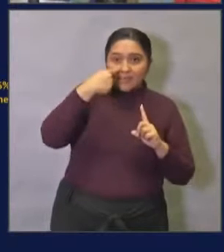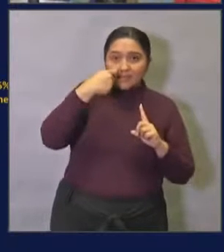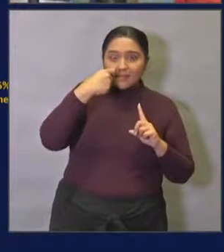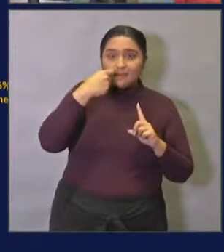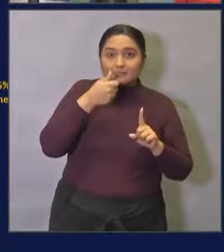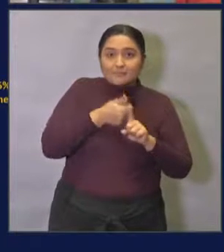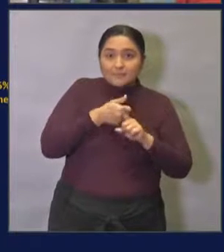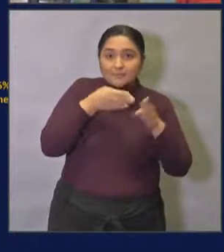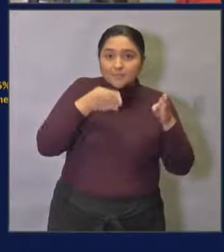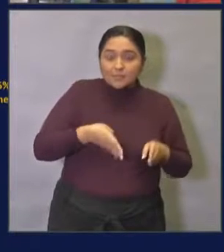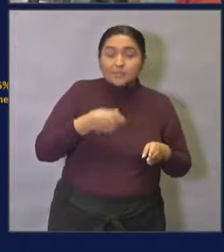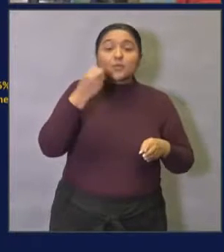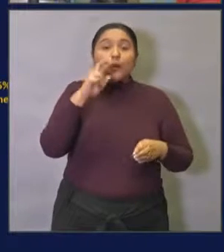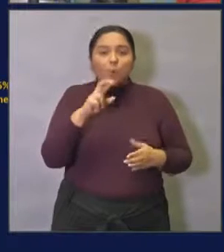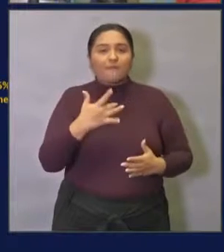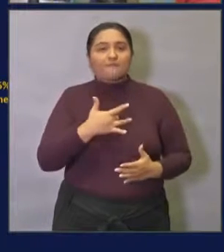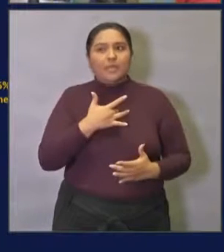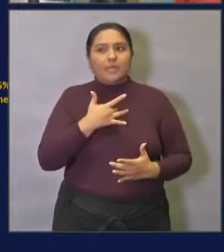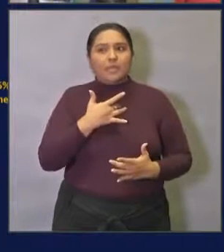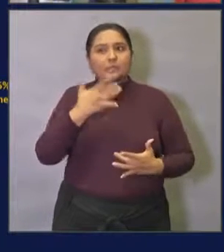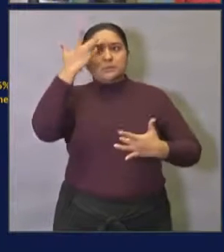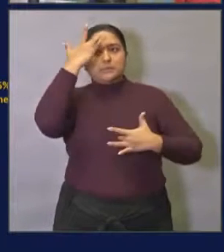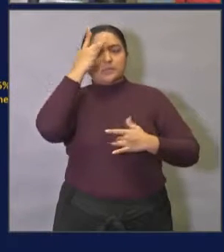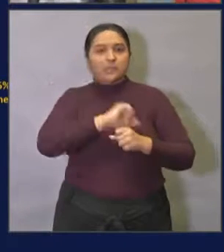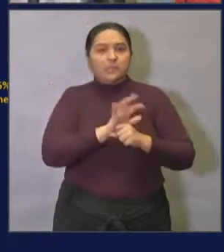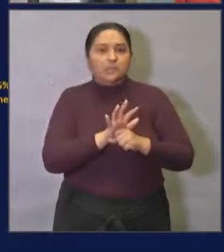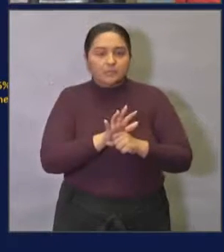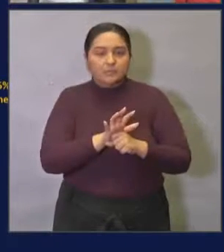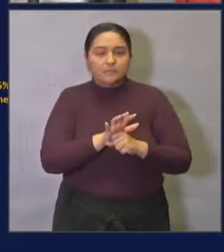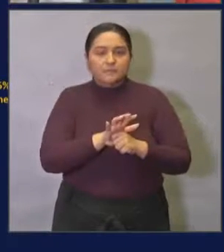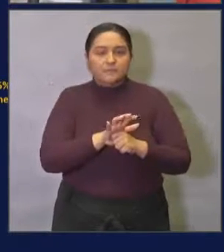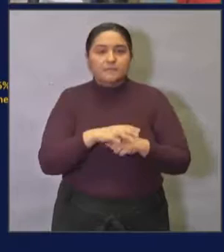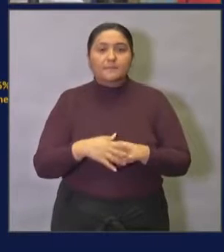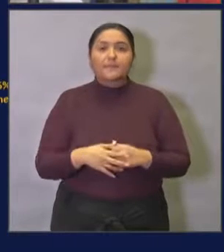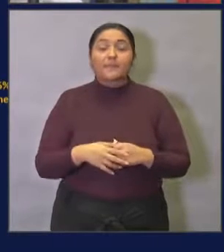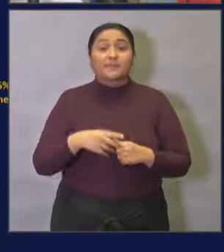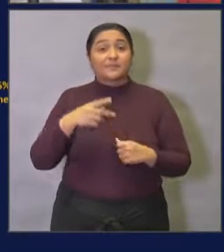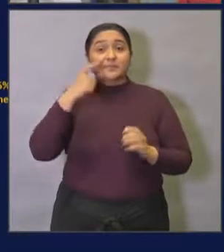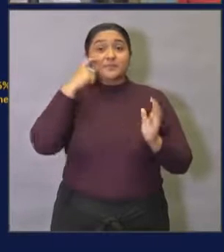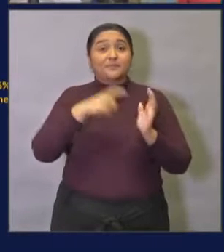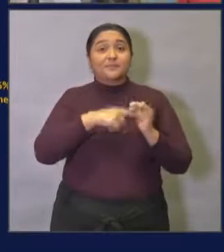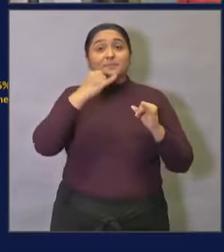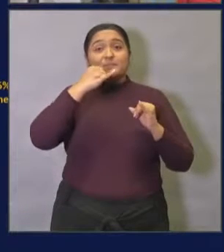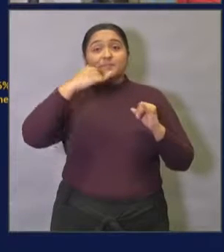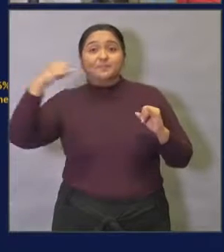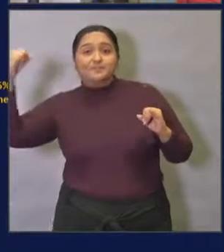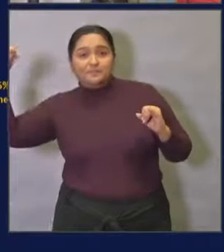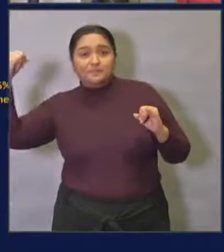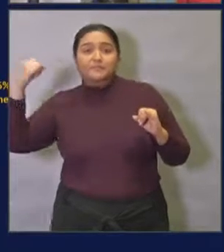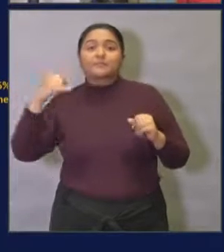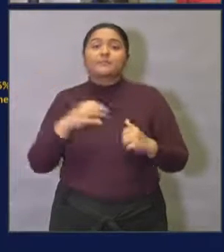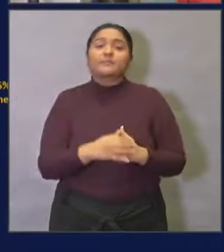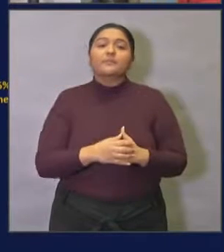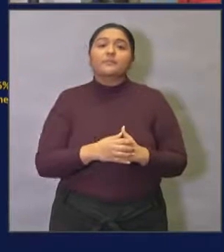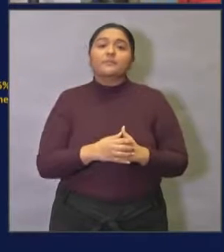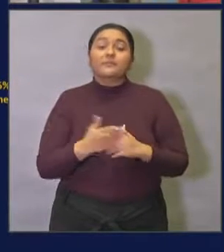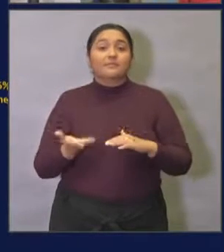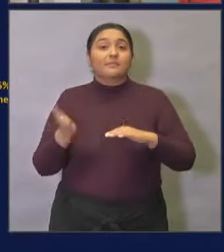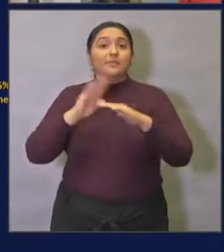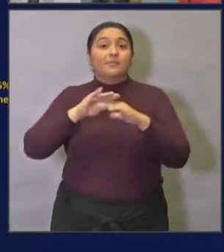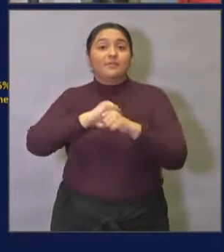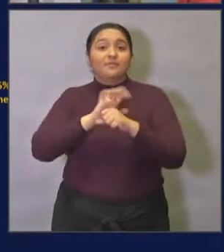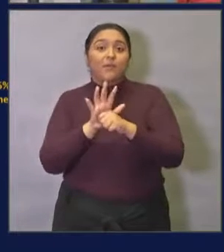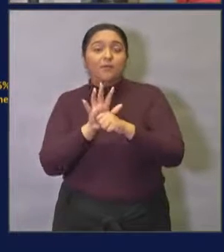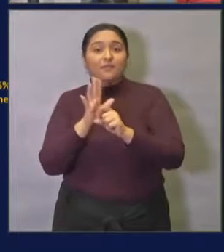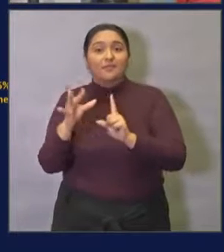de COVID-19 por primera vez. Como podemos ver en este gráfico, el aumento en los casos de COVID-19 en el